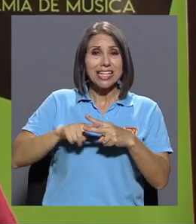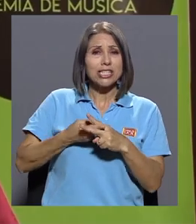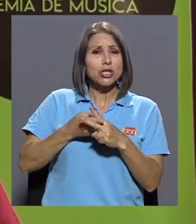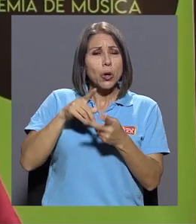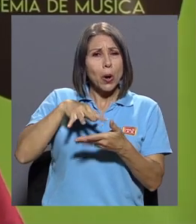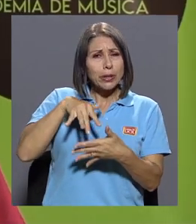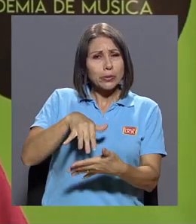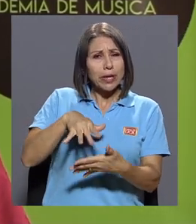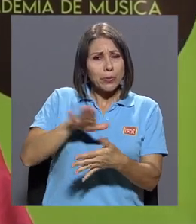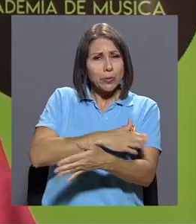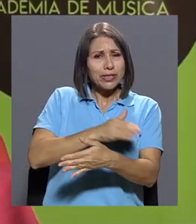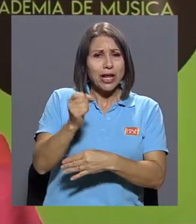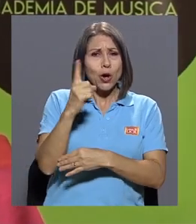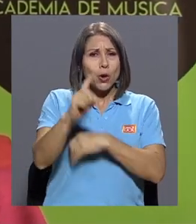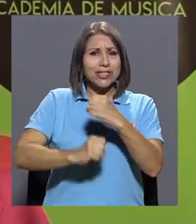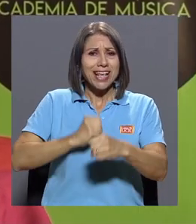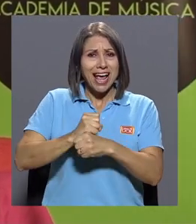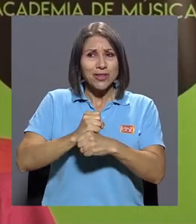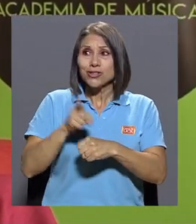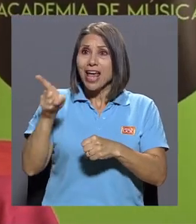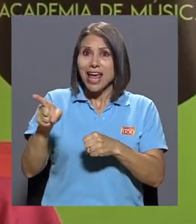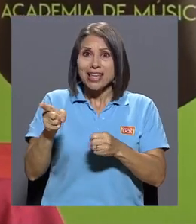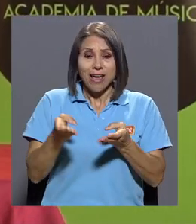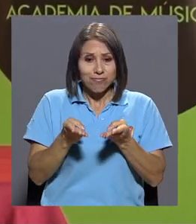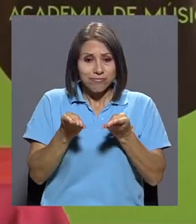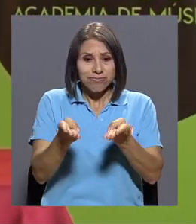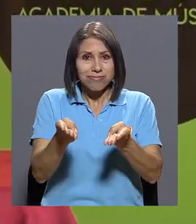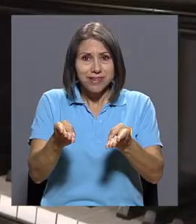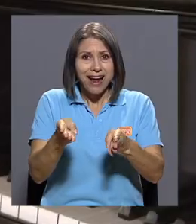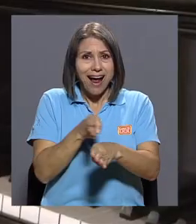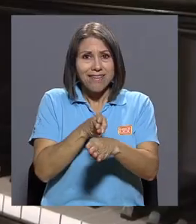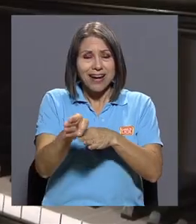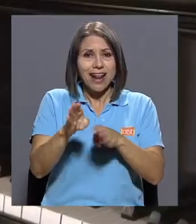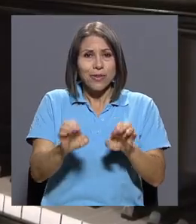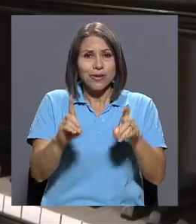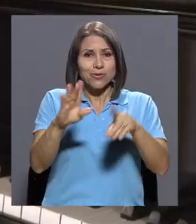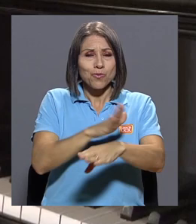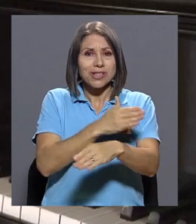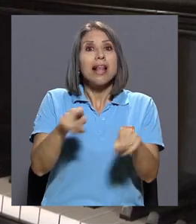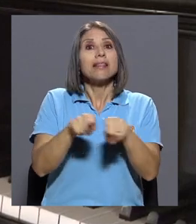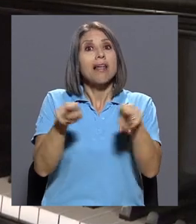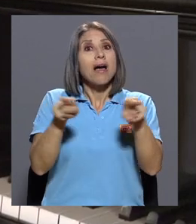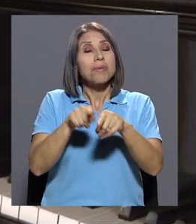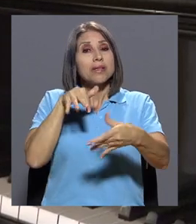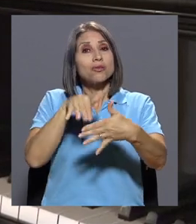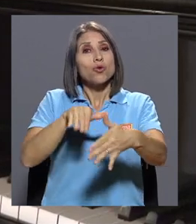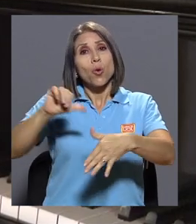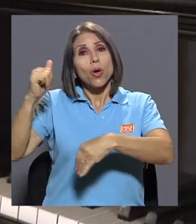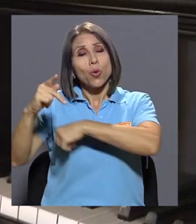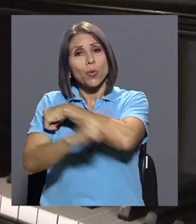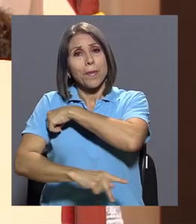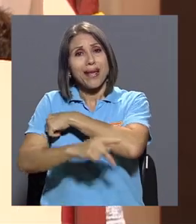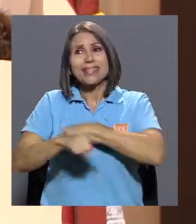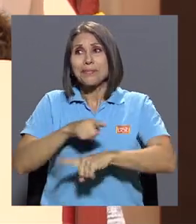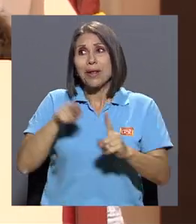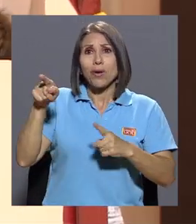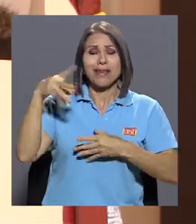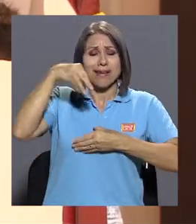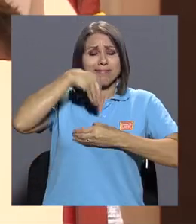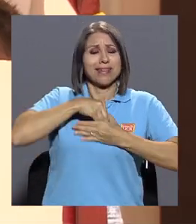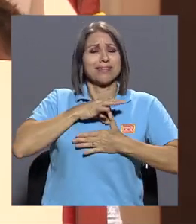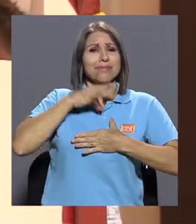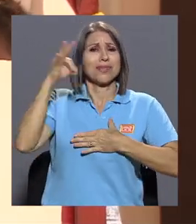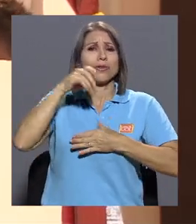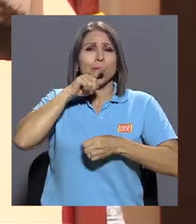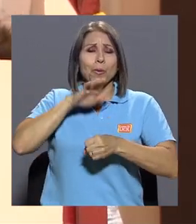11 años y se egresó de la carrera de educación musical. A pesar de que también realizó estudios en el exterior, el espíritu de compromiso social y